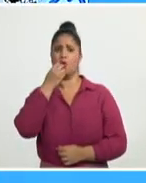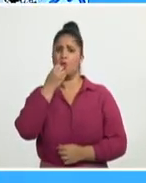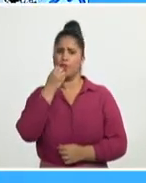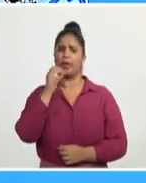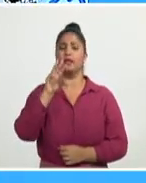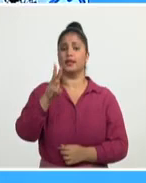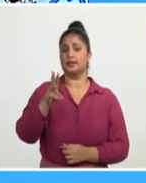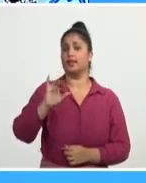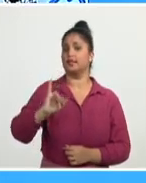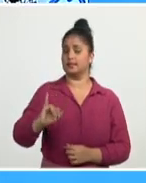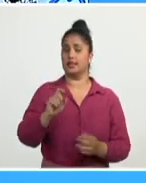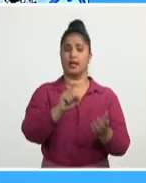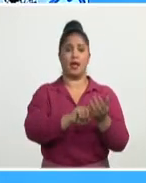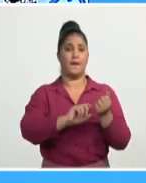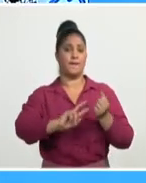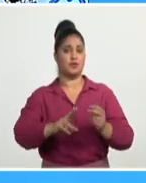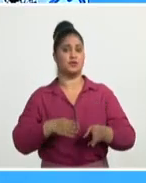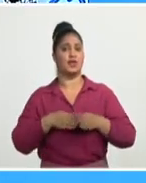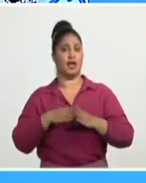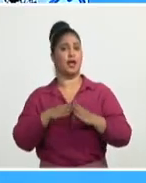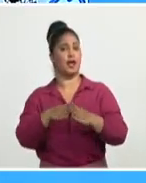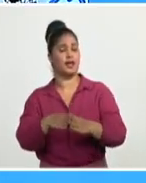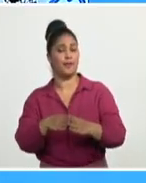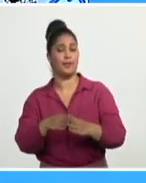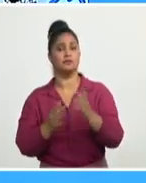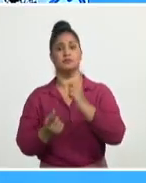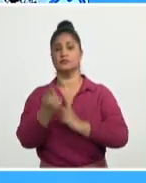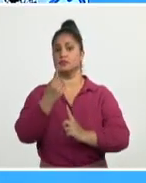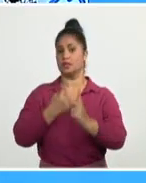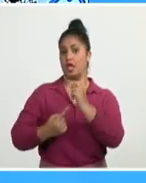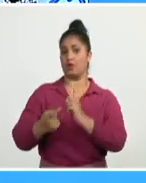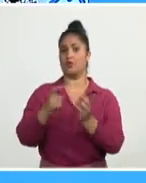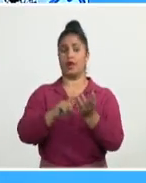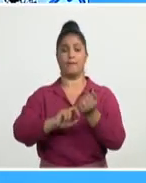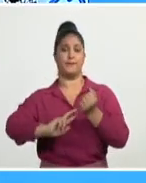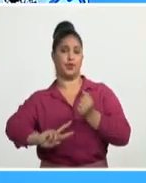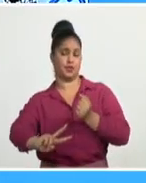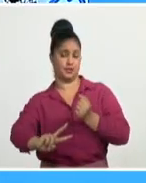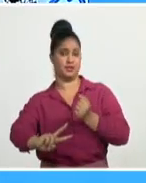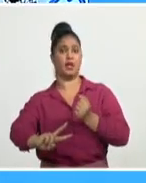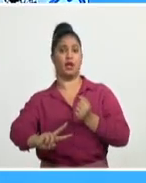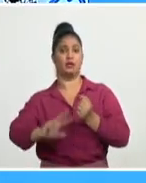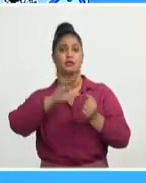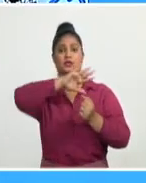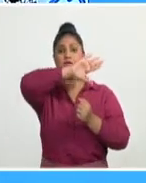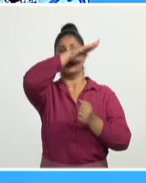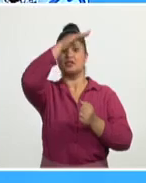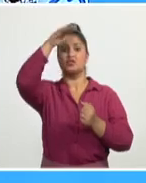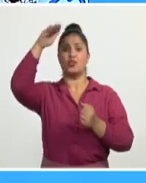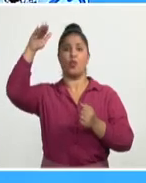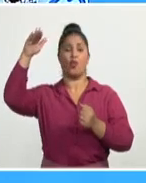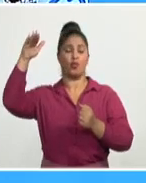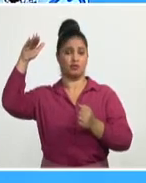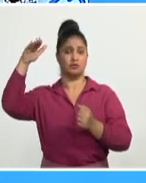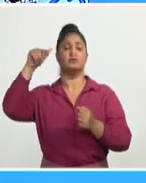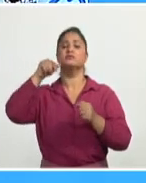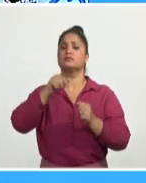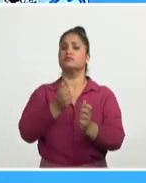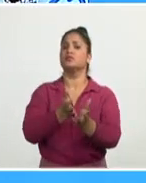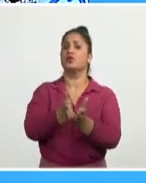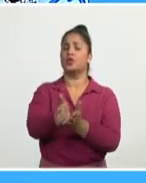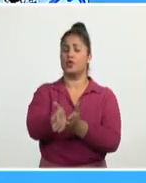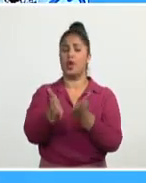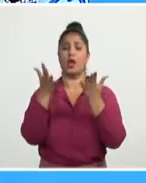grados en la provincia de Granma y también en algunas localidades del interior del resto del país. Ese calor va a continuar en horas de la noche